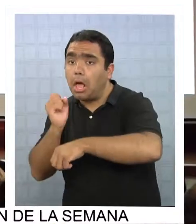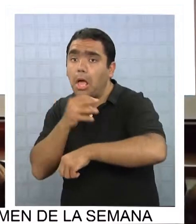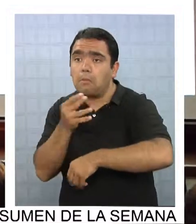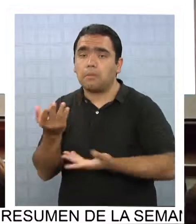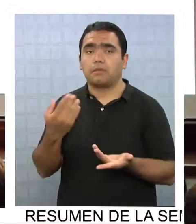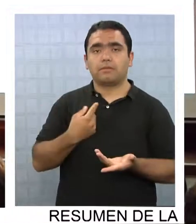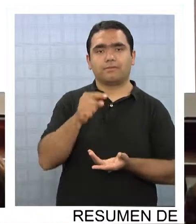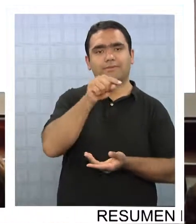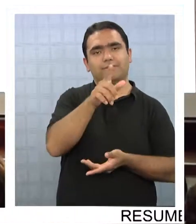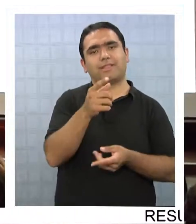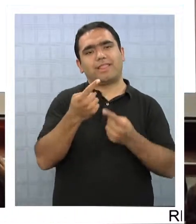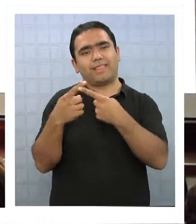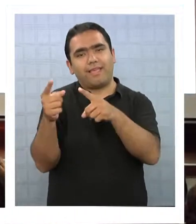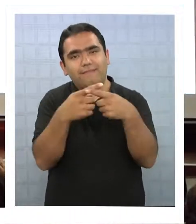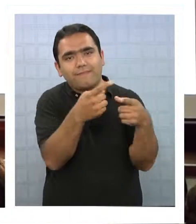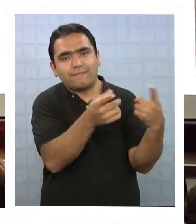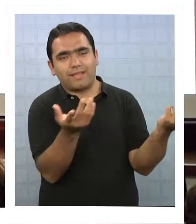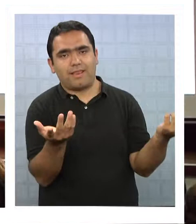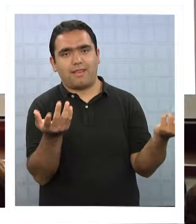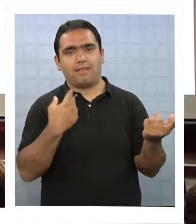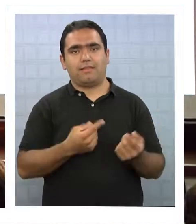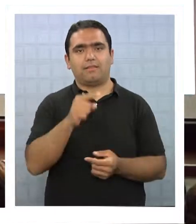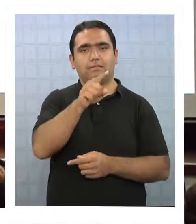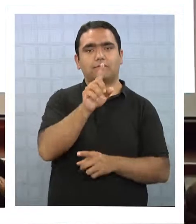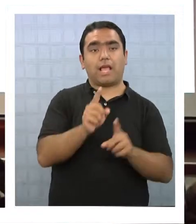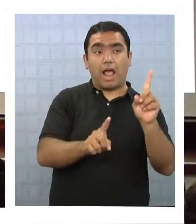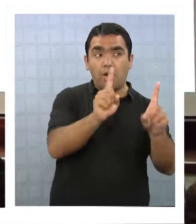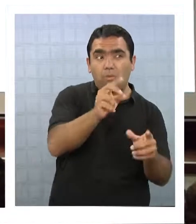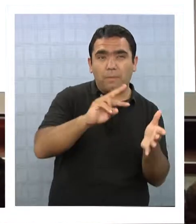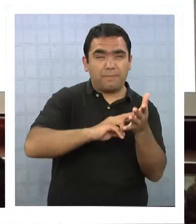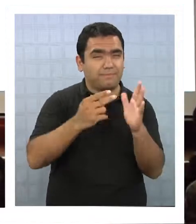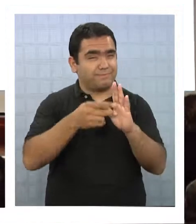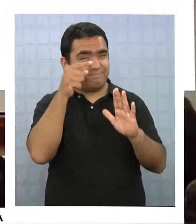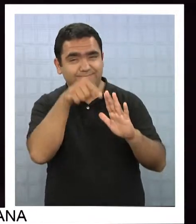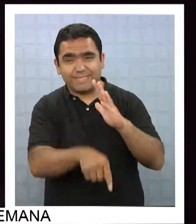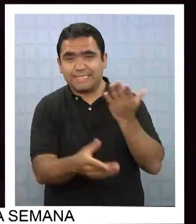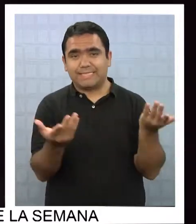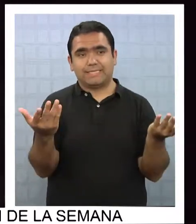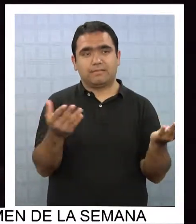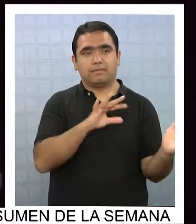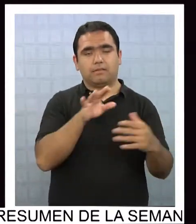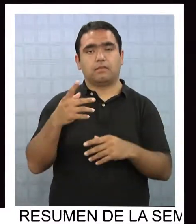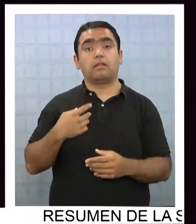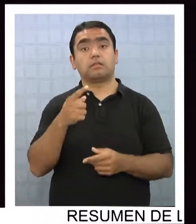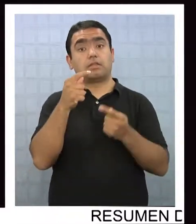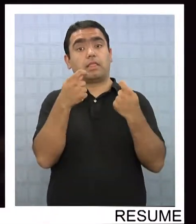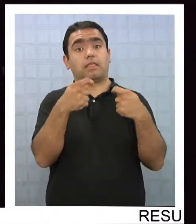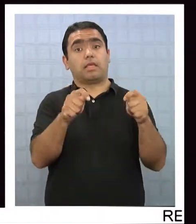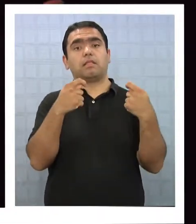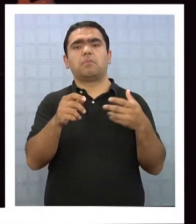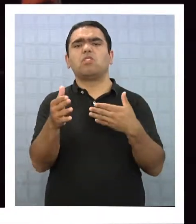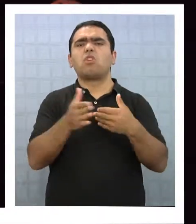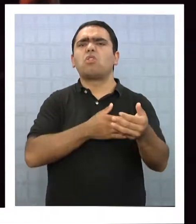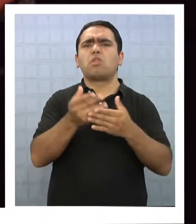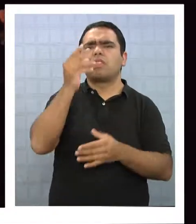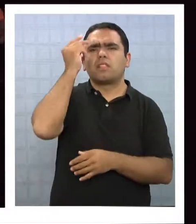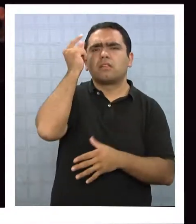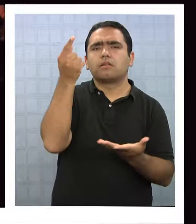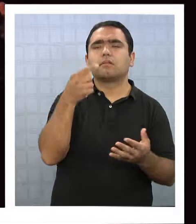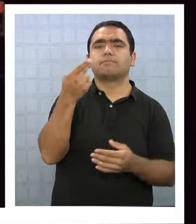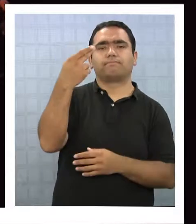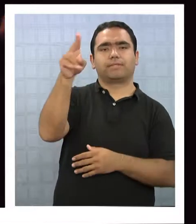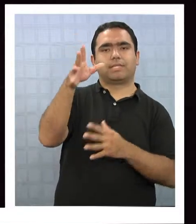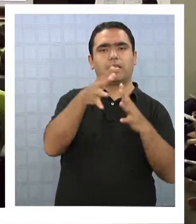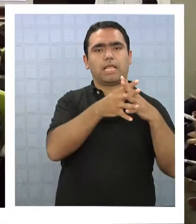este caso a las personas que obviamente tienen un consumo problemático de drogas. Tratamiento que fue creado en Estados Unidos en los años